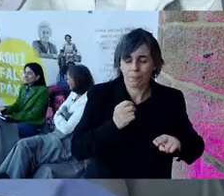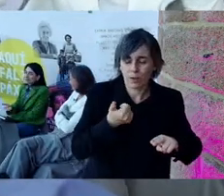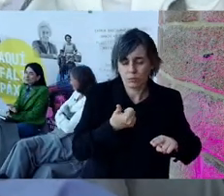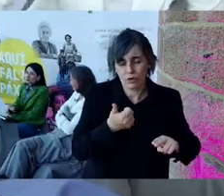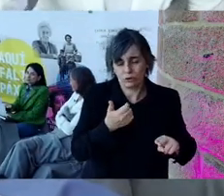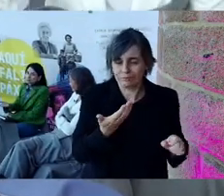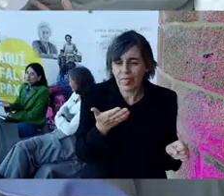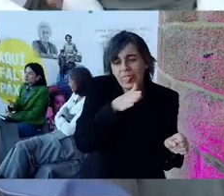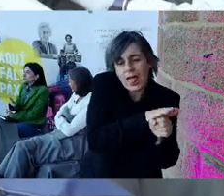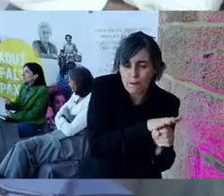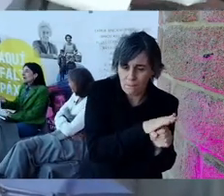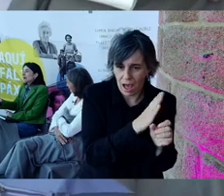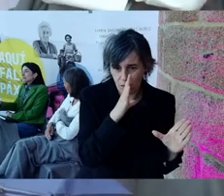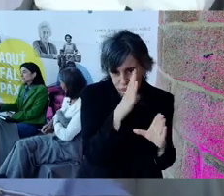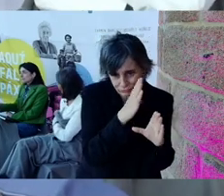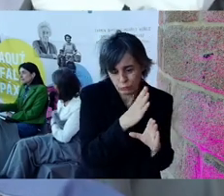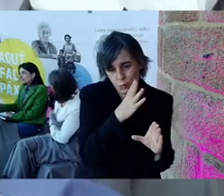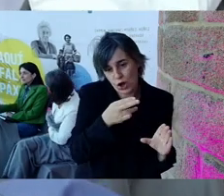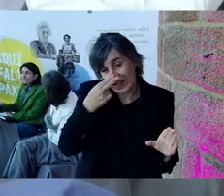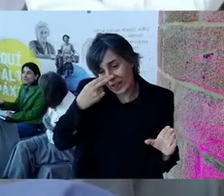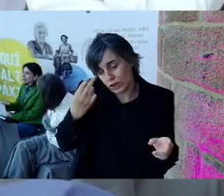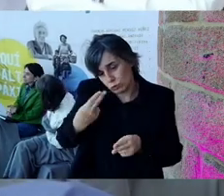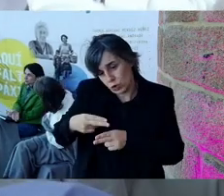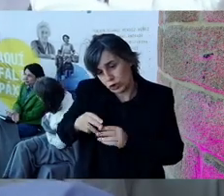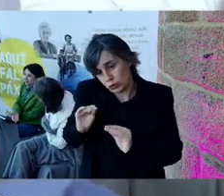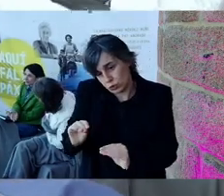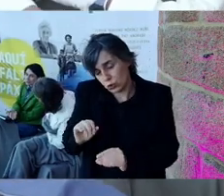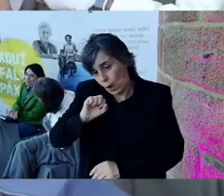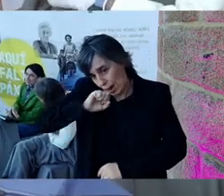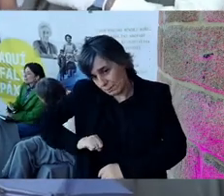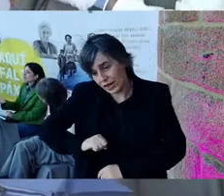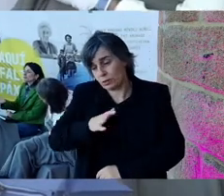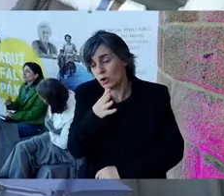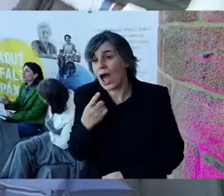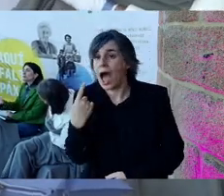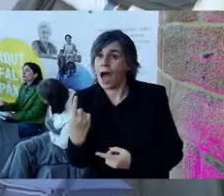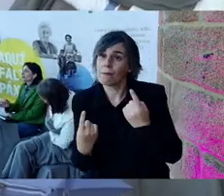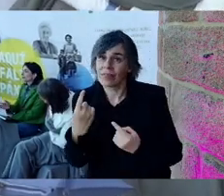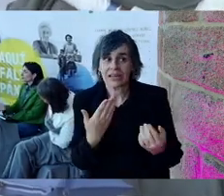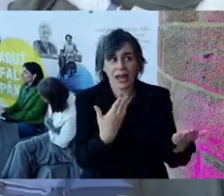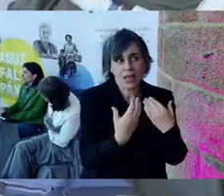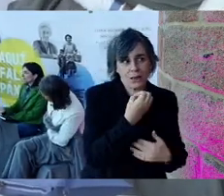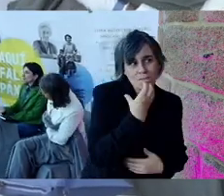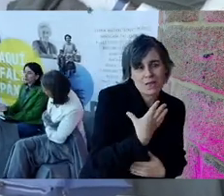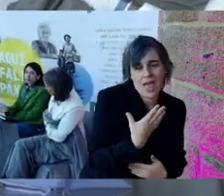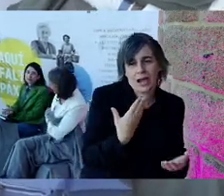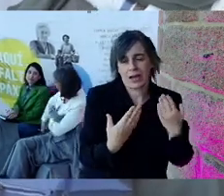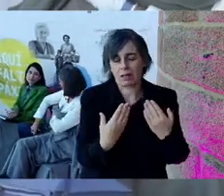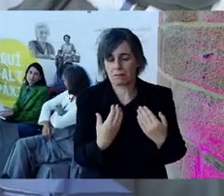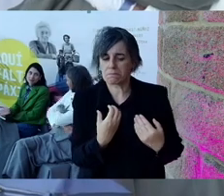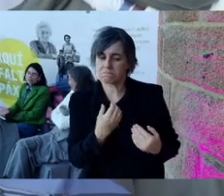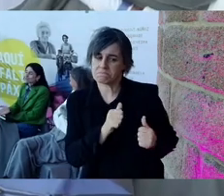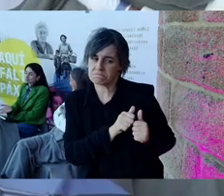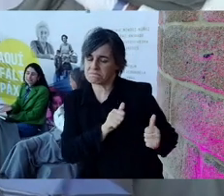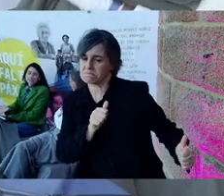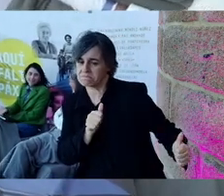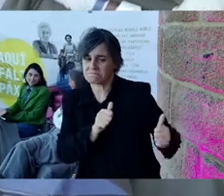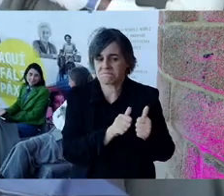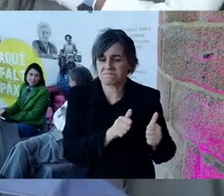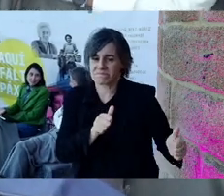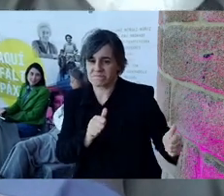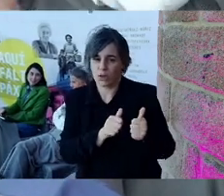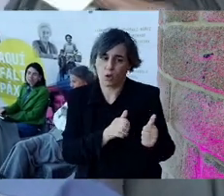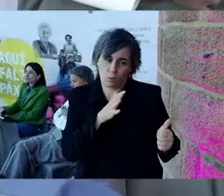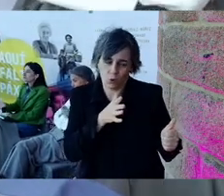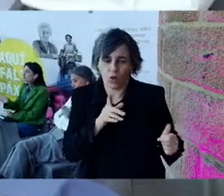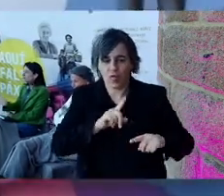por ese interés político de Gelmírez, que por lo que sabemos a veces se llevaba bien, a veces no tan bien con la reina, en función de cómo le iba conveniendo, porque la